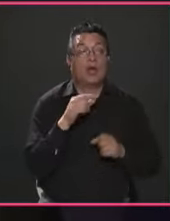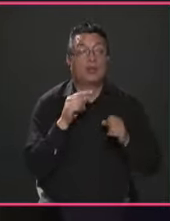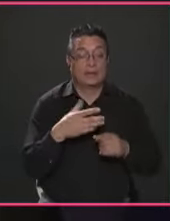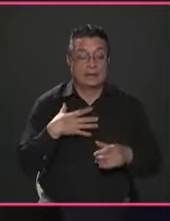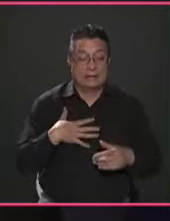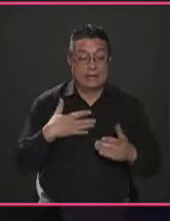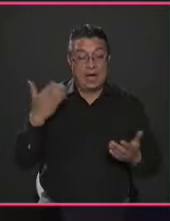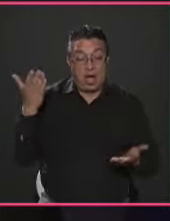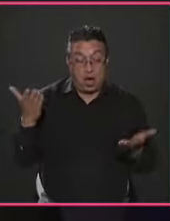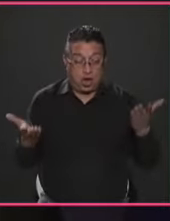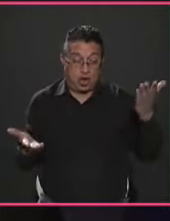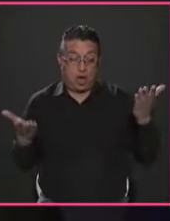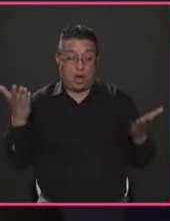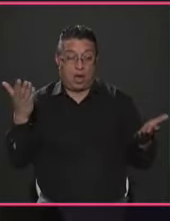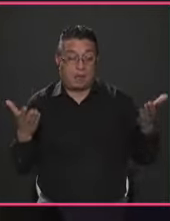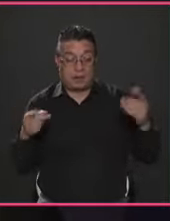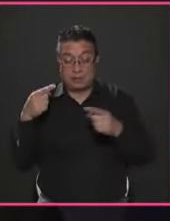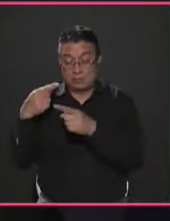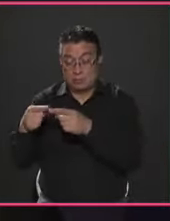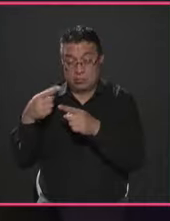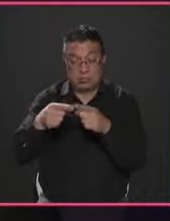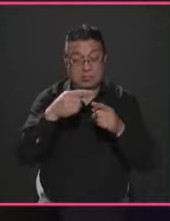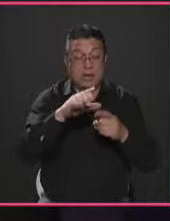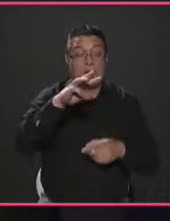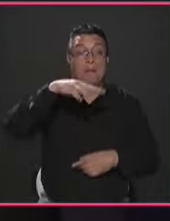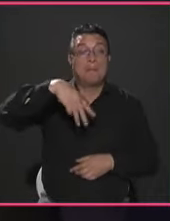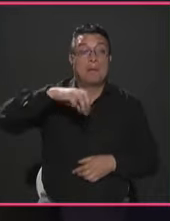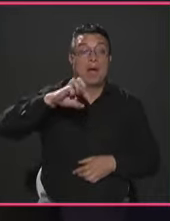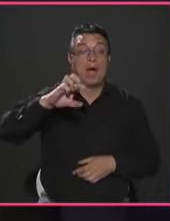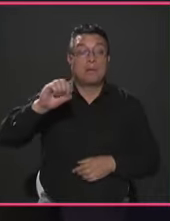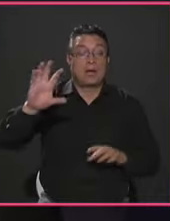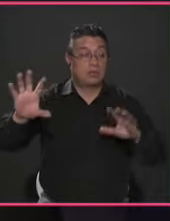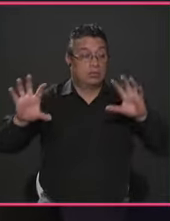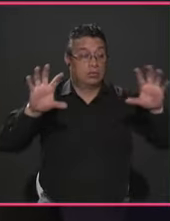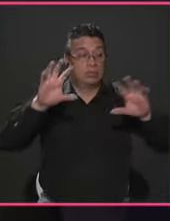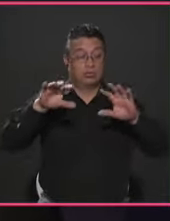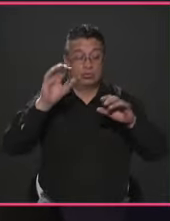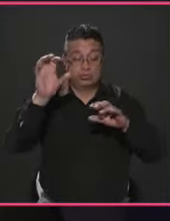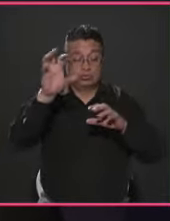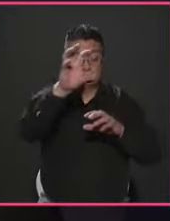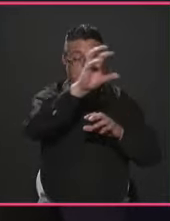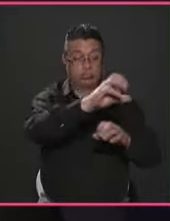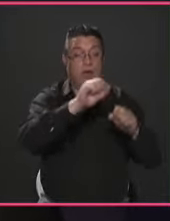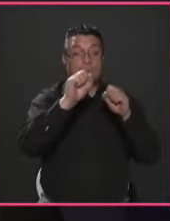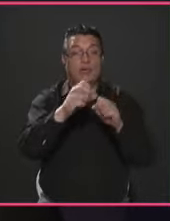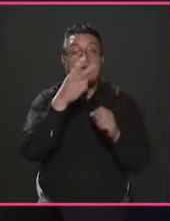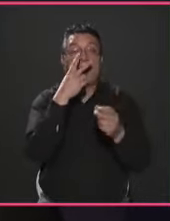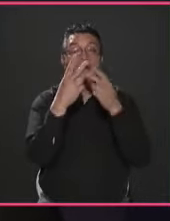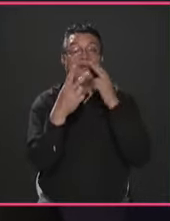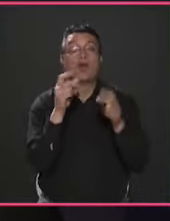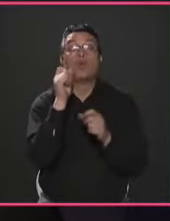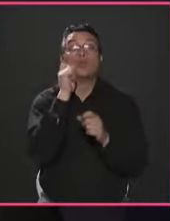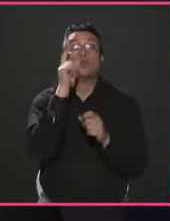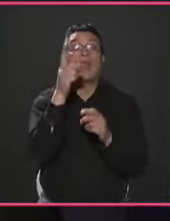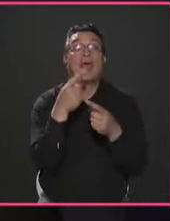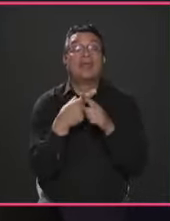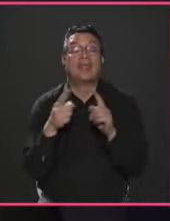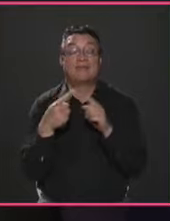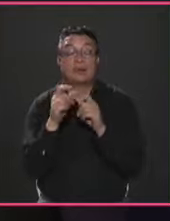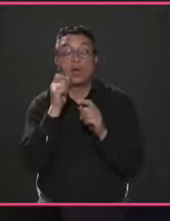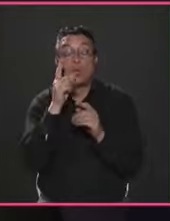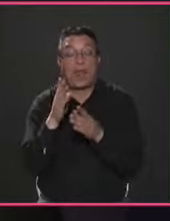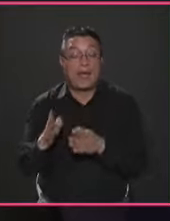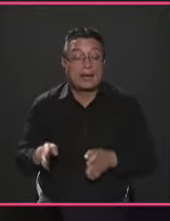comparar todos estos sets de mapas para poder o conjuntos de mapas para poder ver Cuáles son las diferencias y los diferentes